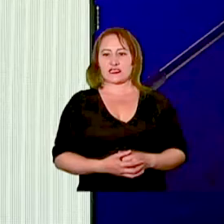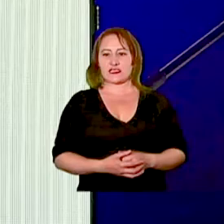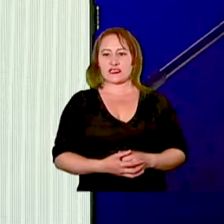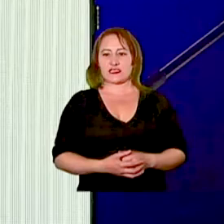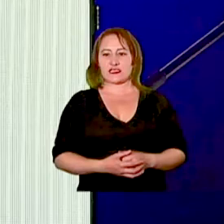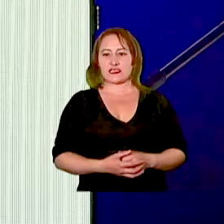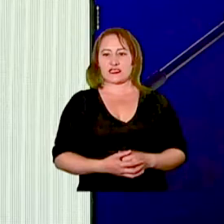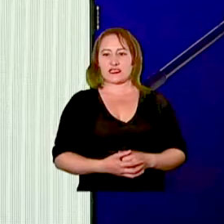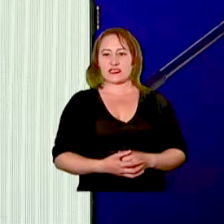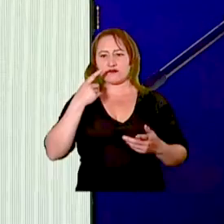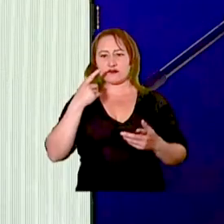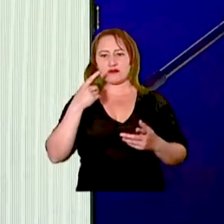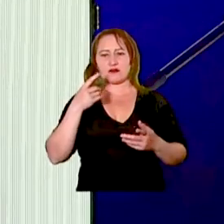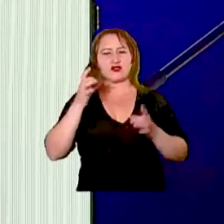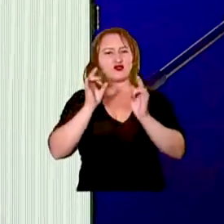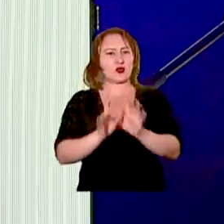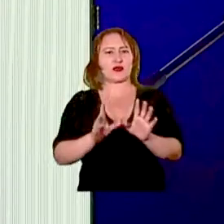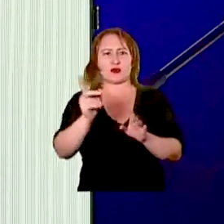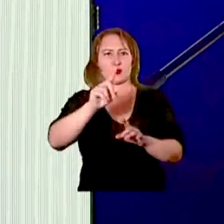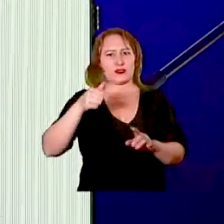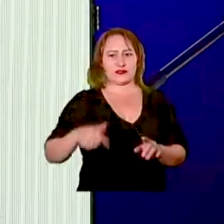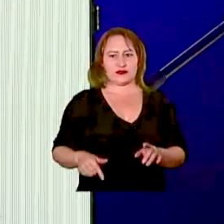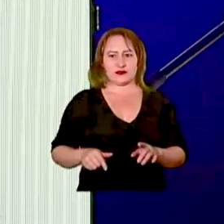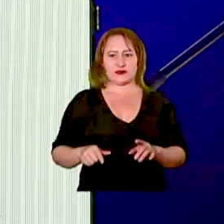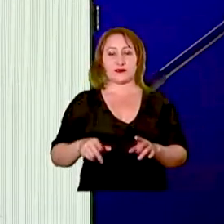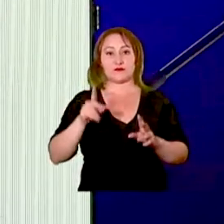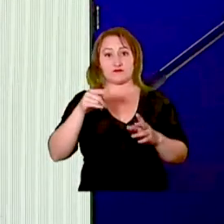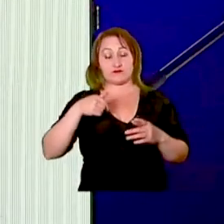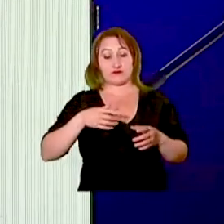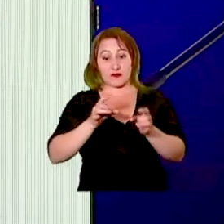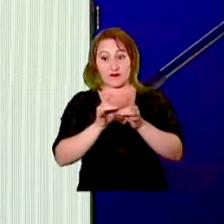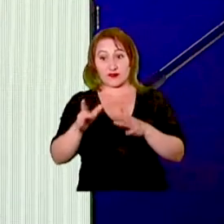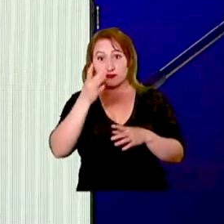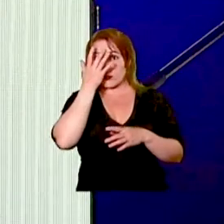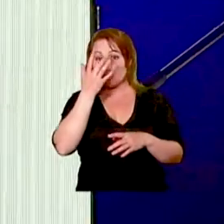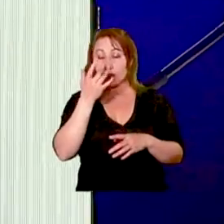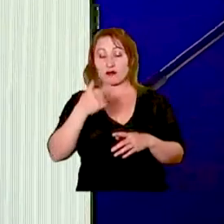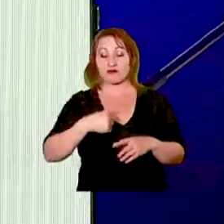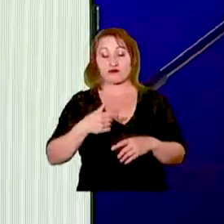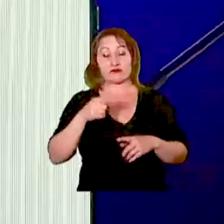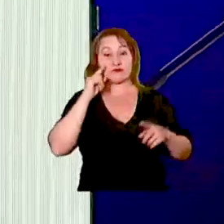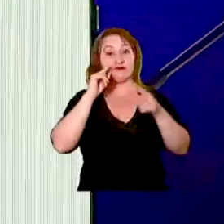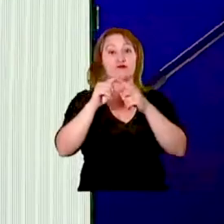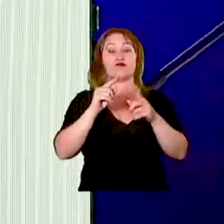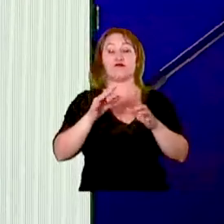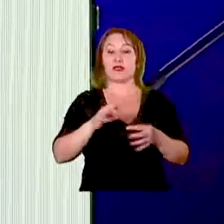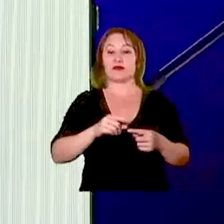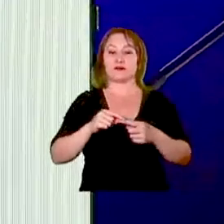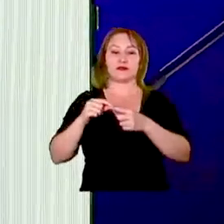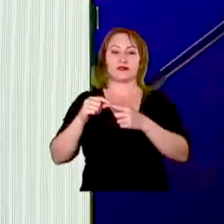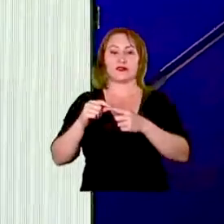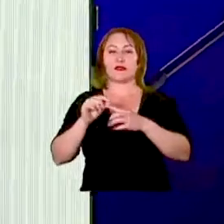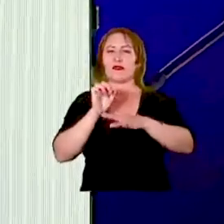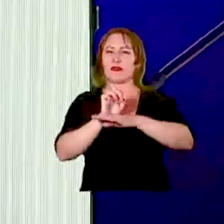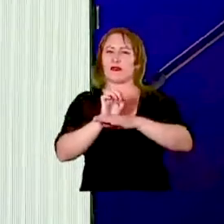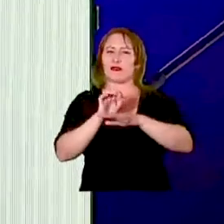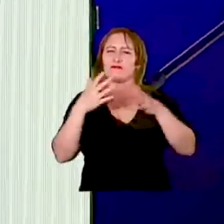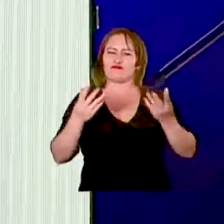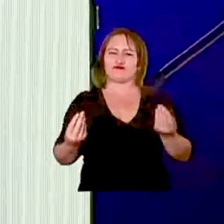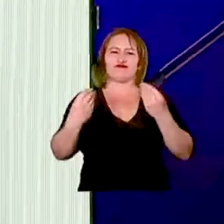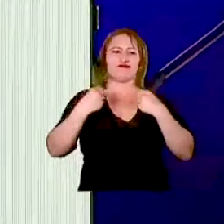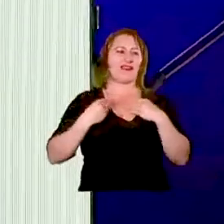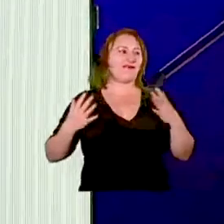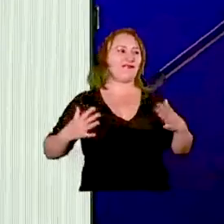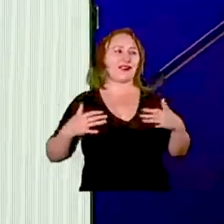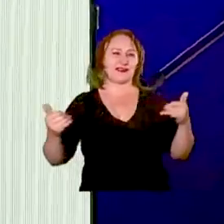La escucha tiene para mí un sentido muy especial y realmente a la entidad nos llena de mucha